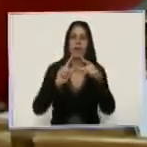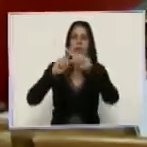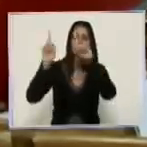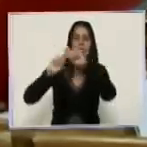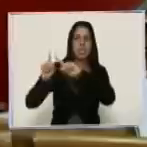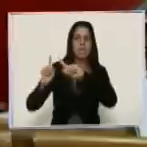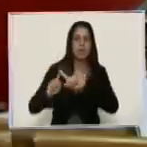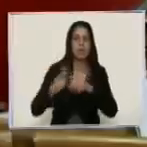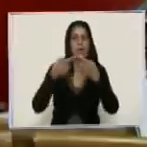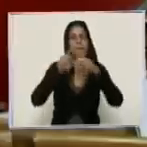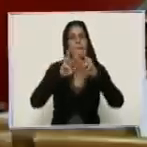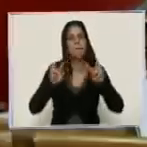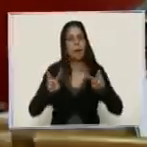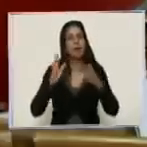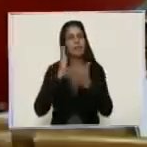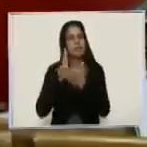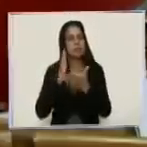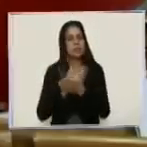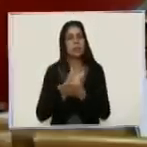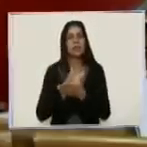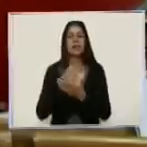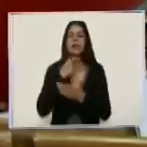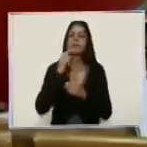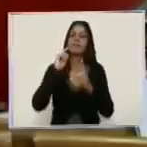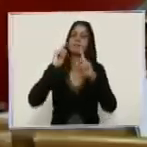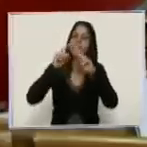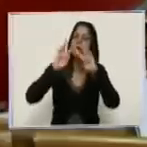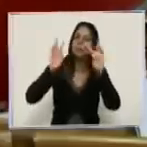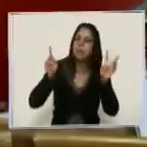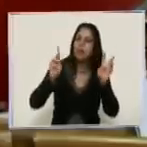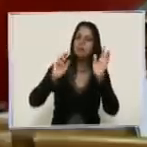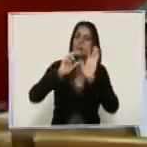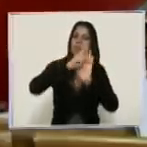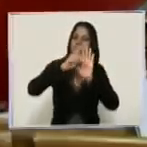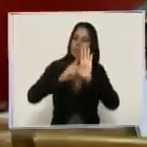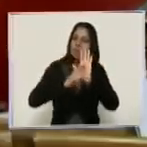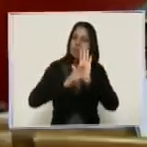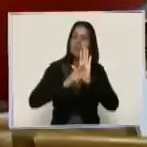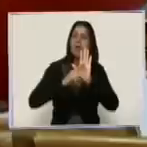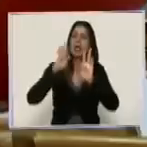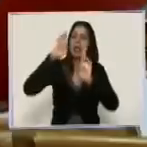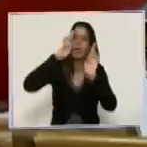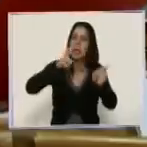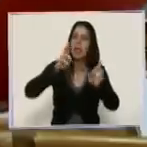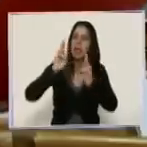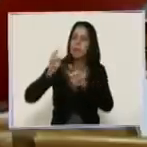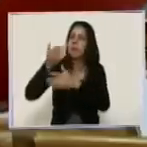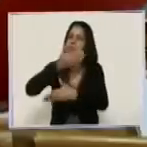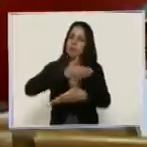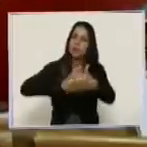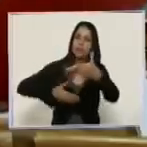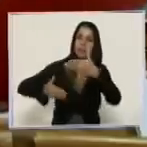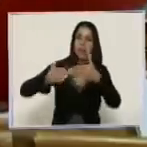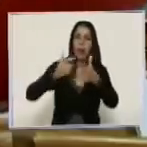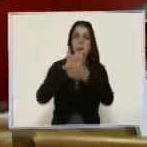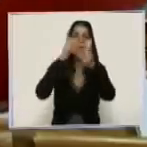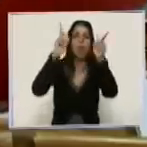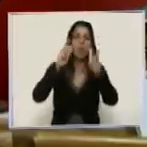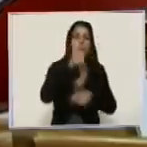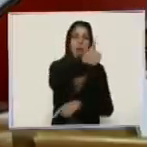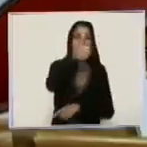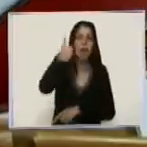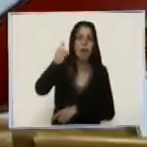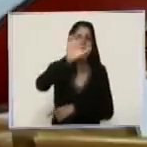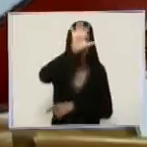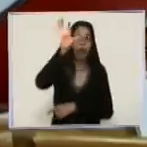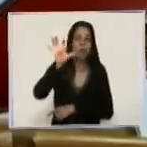paz siempre bajo el principio indeclinable e innegociable del respeto de la autodeterminación y soberanía de la